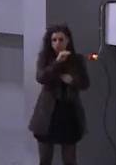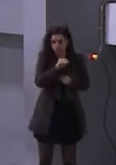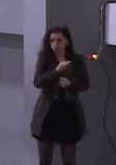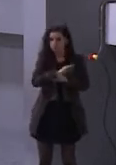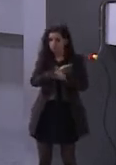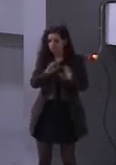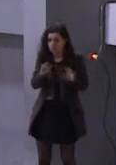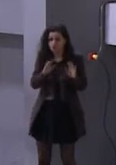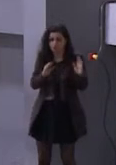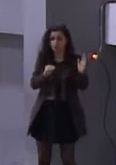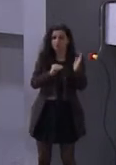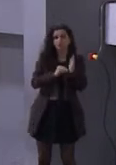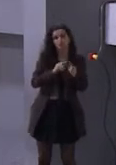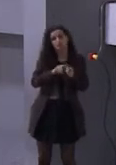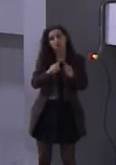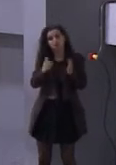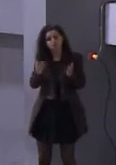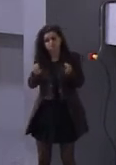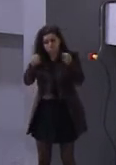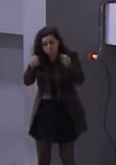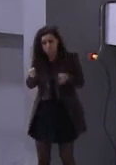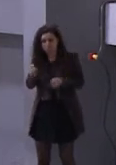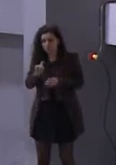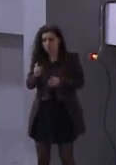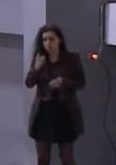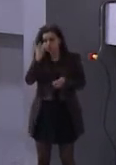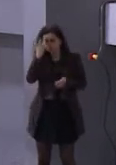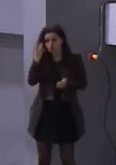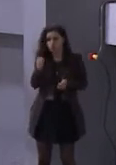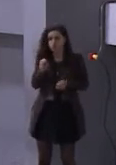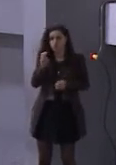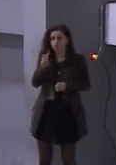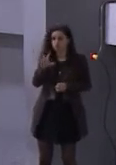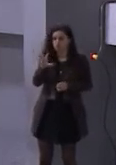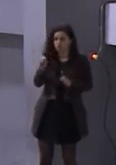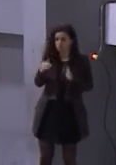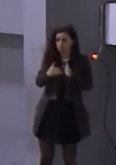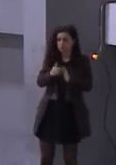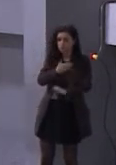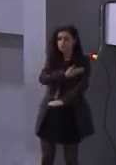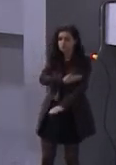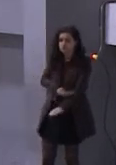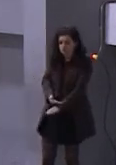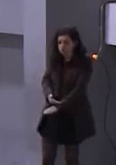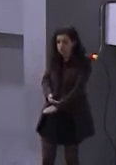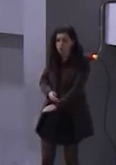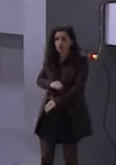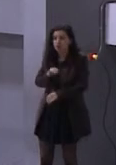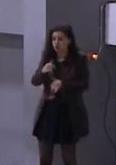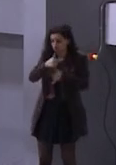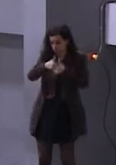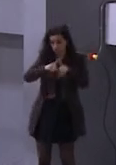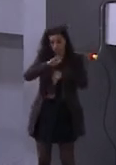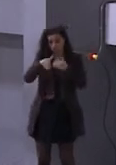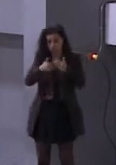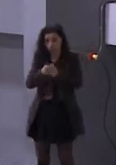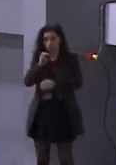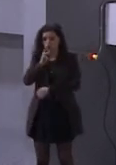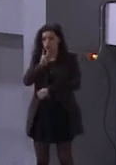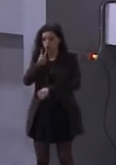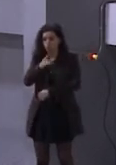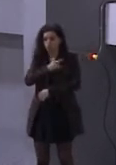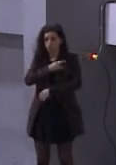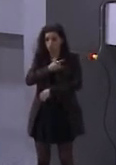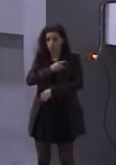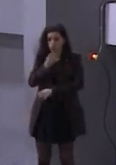aún una expectativa, porque los 250 mil millones se distribuyen en todas las 32 universidades del